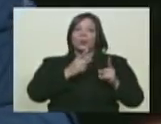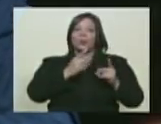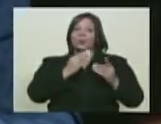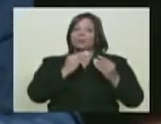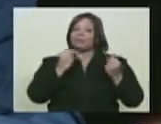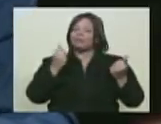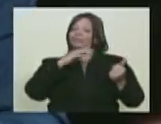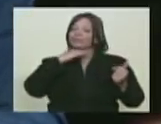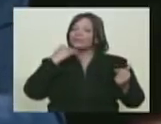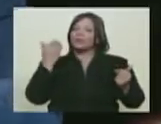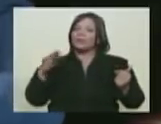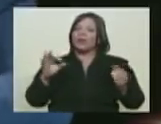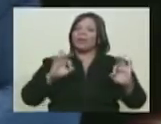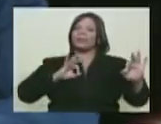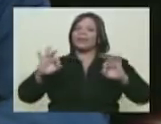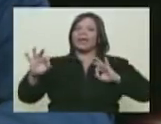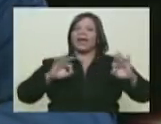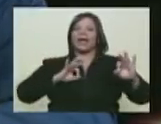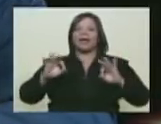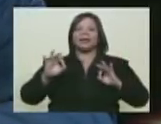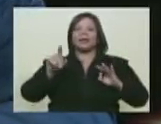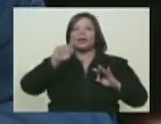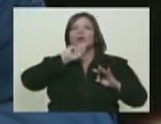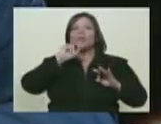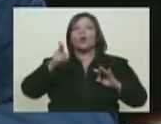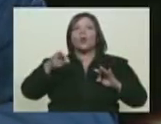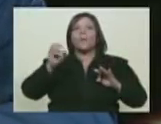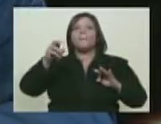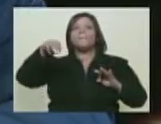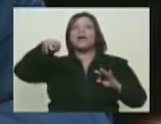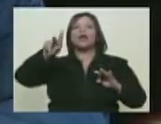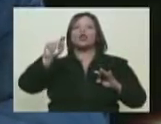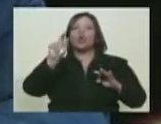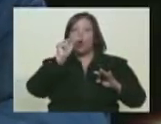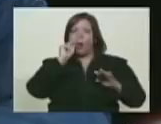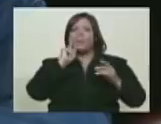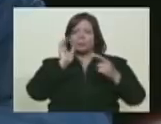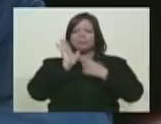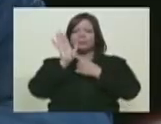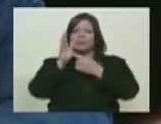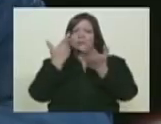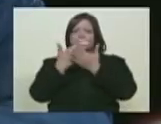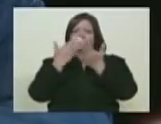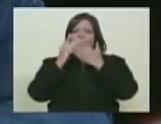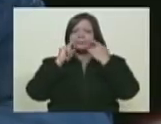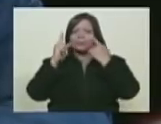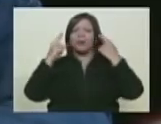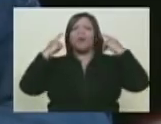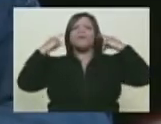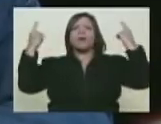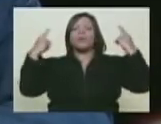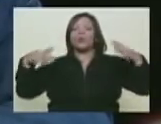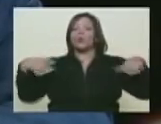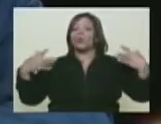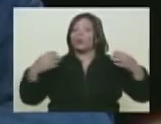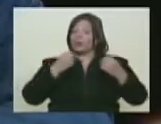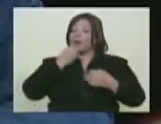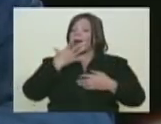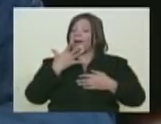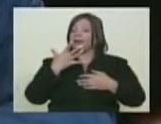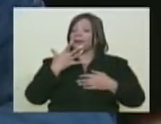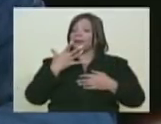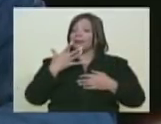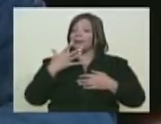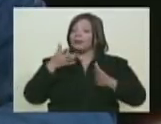honda huella también en el teatro venezolano, es Humberto Orsini. Tenemos un material sobre este inmenso hombre de